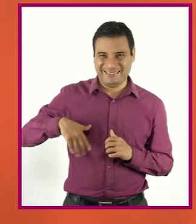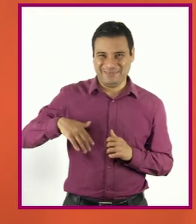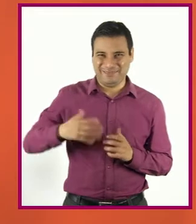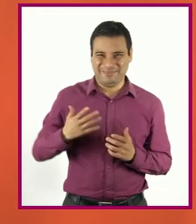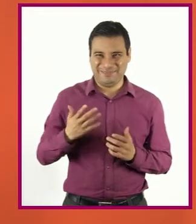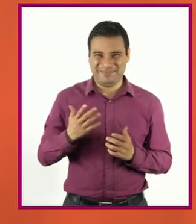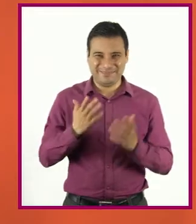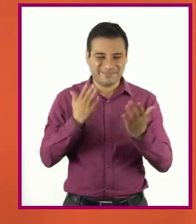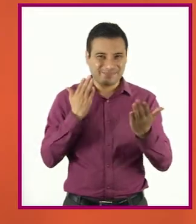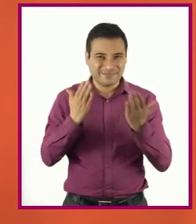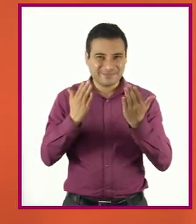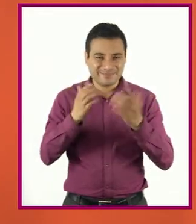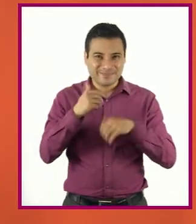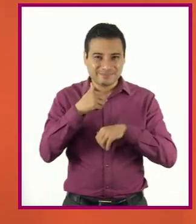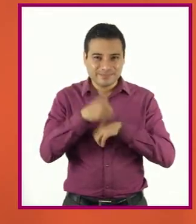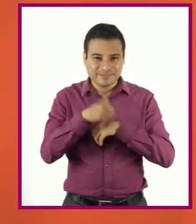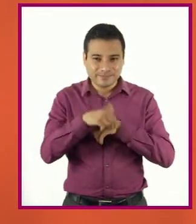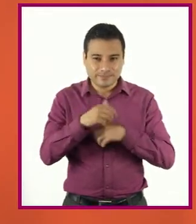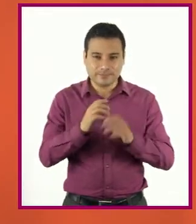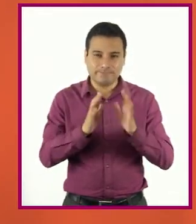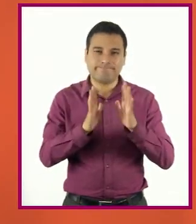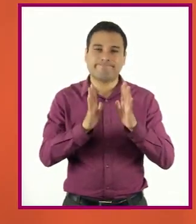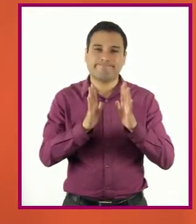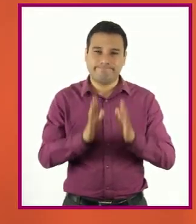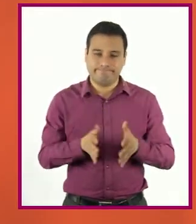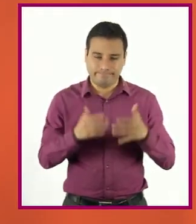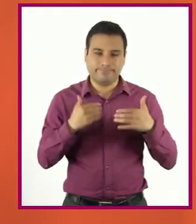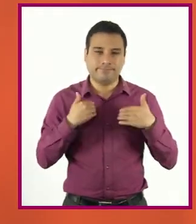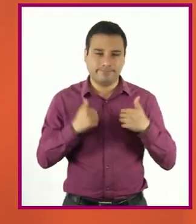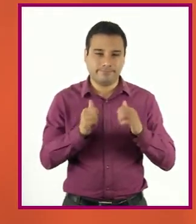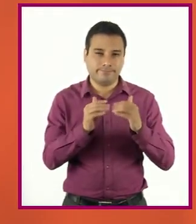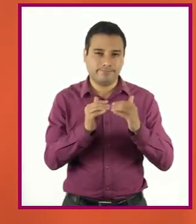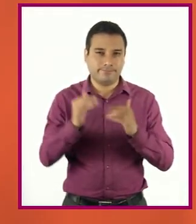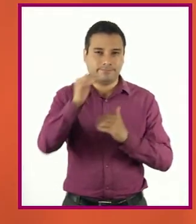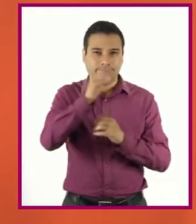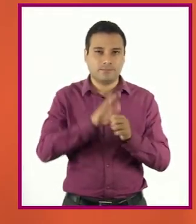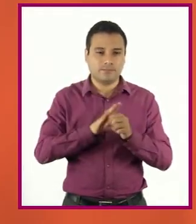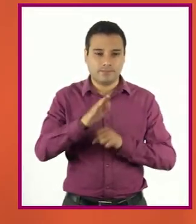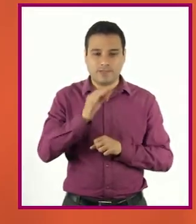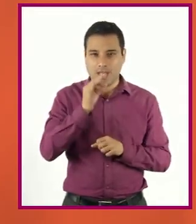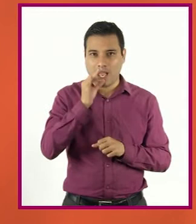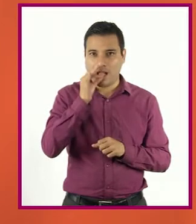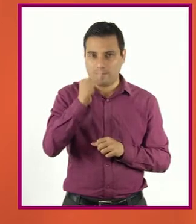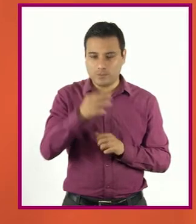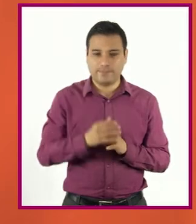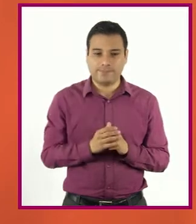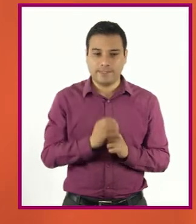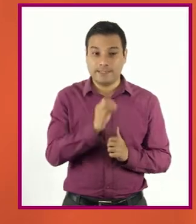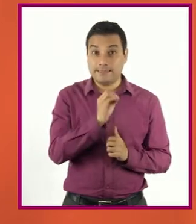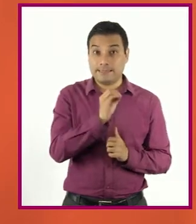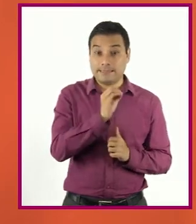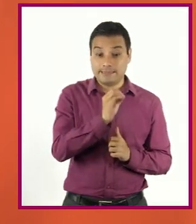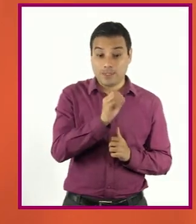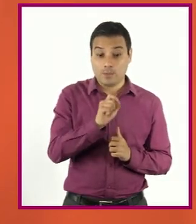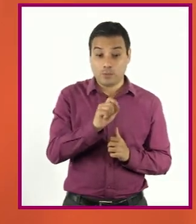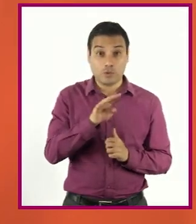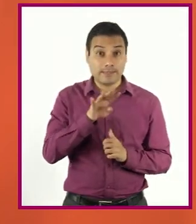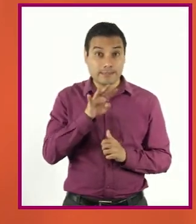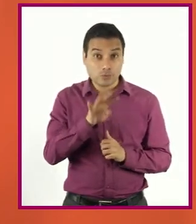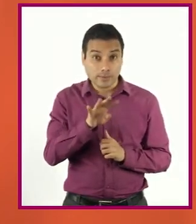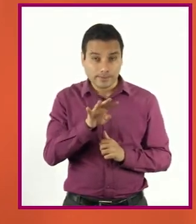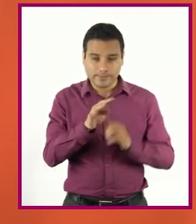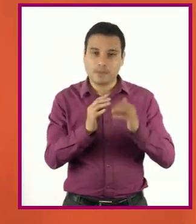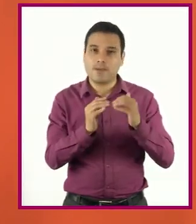milésimos, se está menos susceptible al error. Y podemos afirmar que 0.19 es mayor